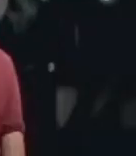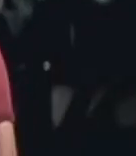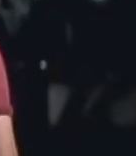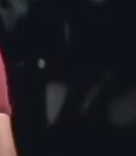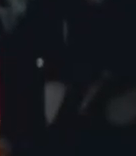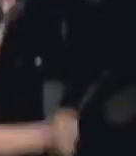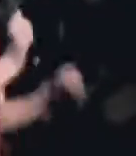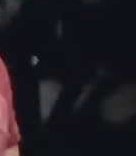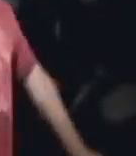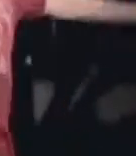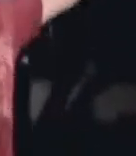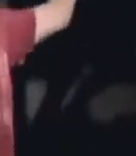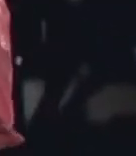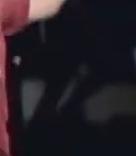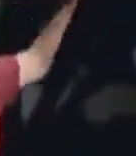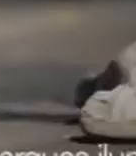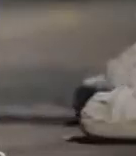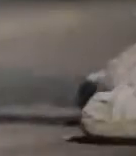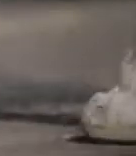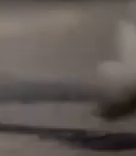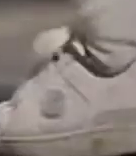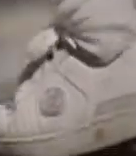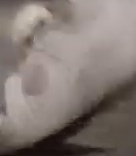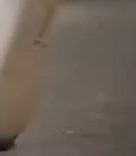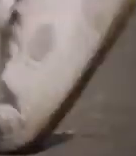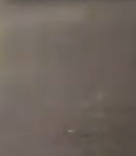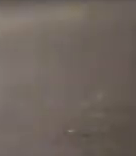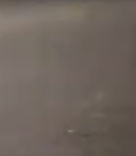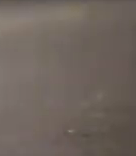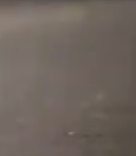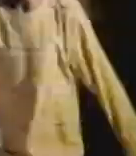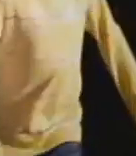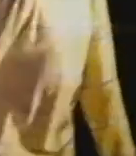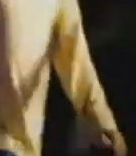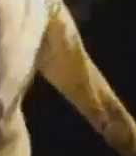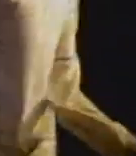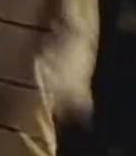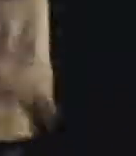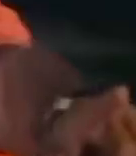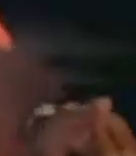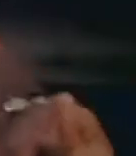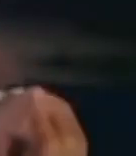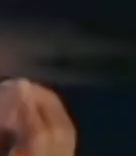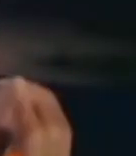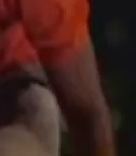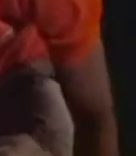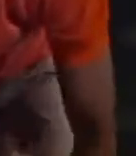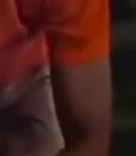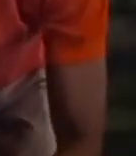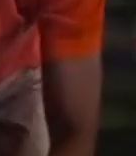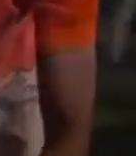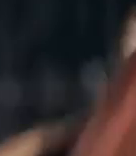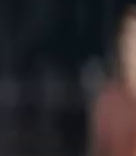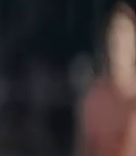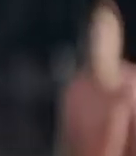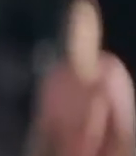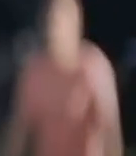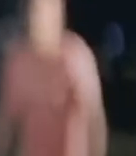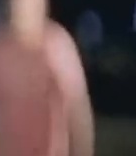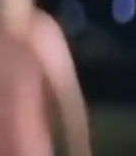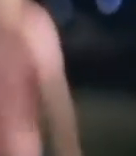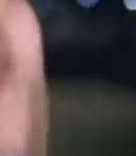...142 parques nuevos, llenos de luz... ...son 142 parques llenos de vida... ...más de 5.000 millones de